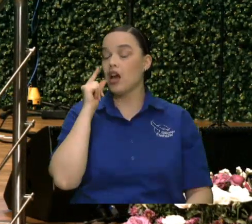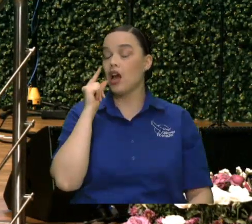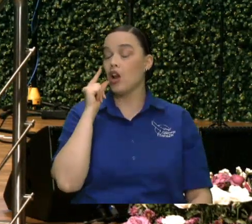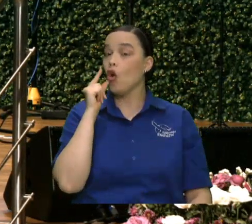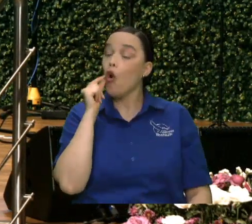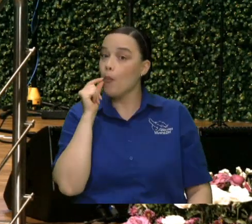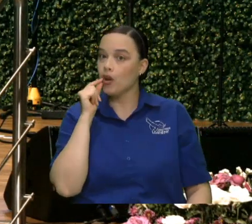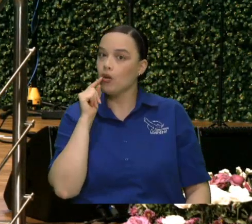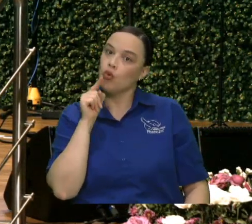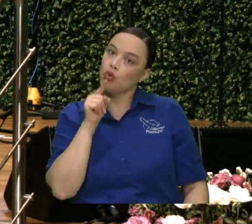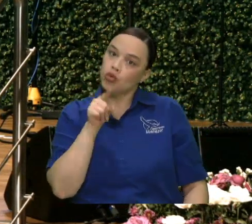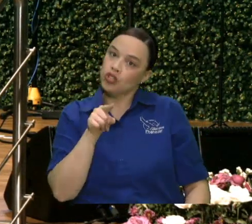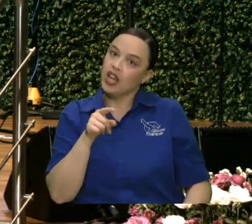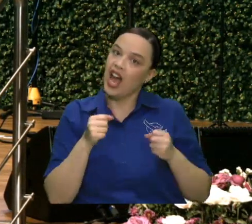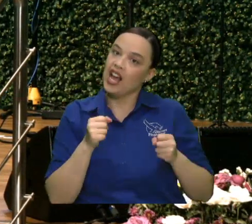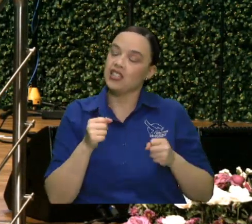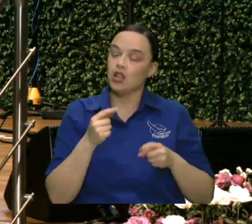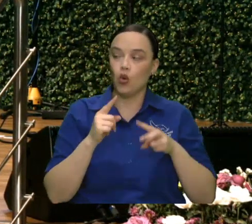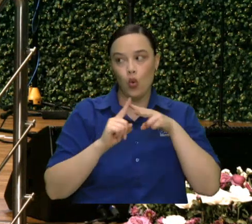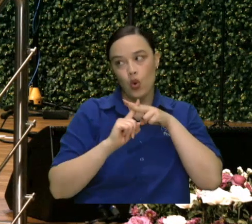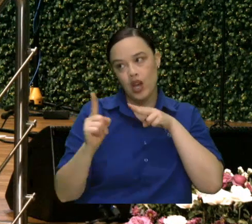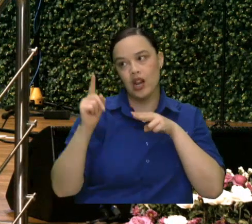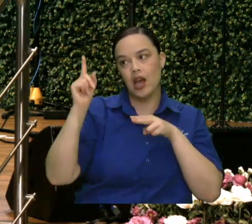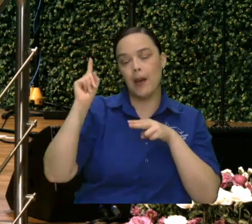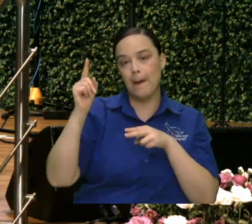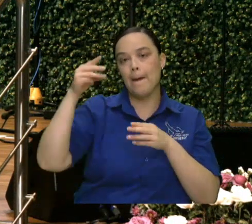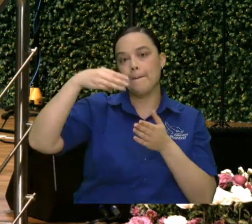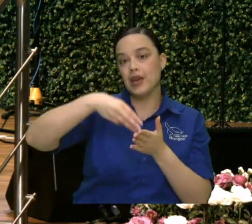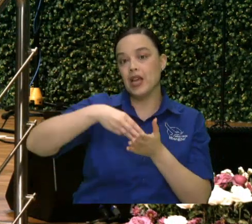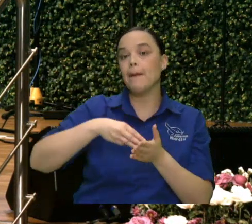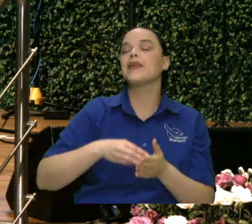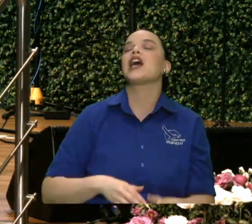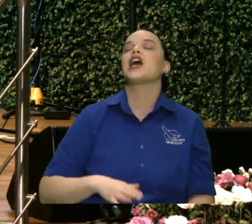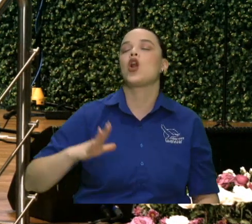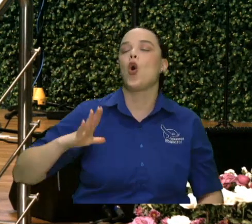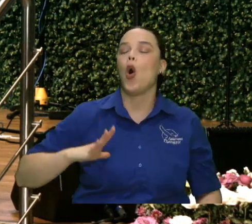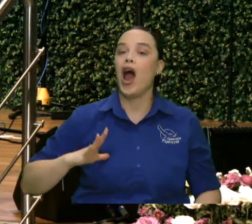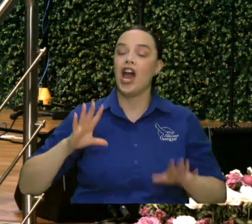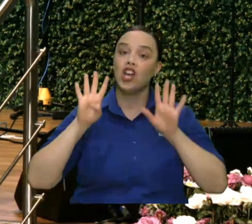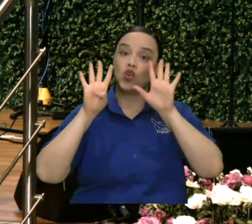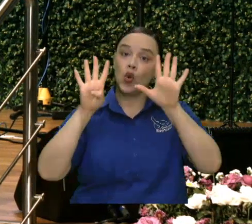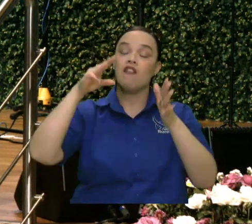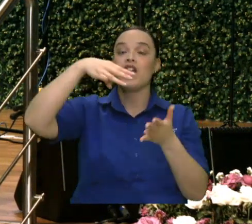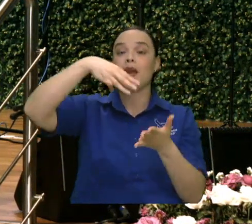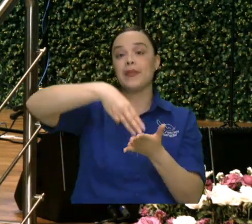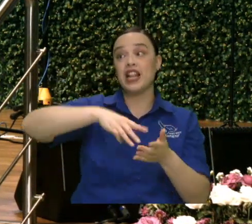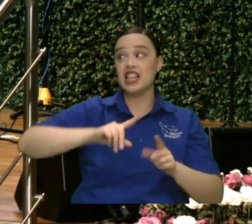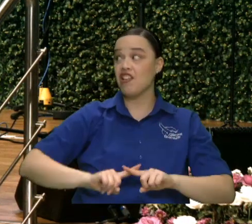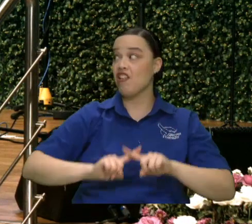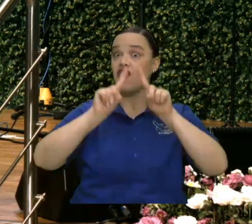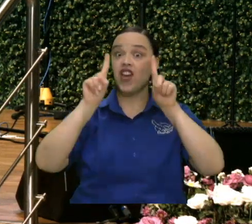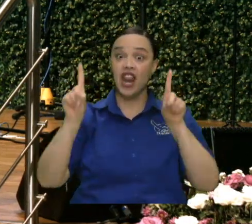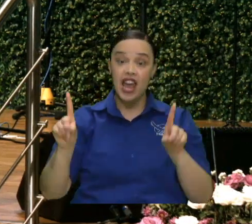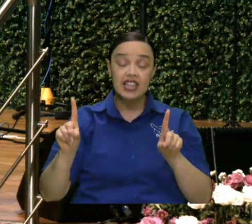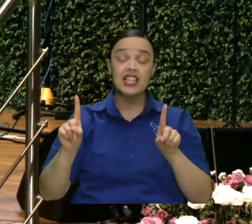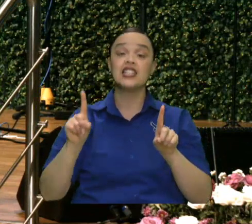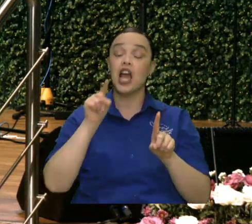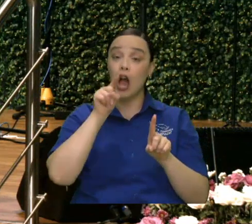usted seguirá sus mil pero hay nueve mil diferentes que usted no conocía que ahora van a ir detrás de usted también